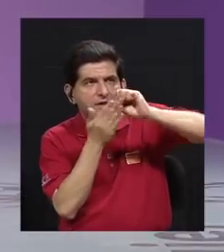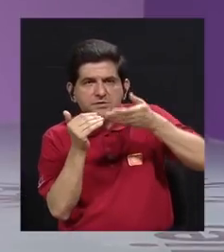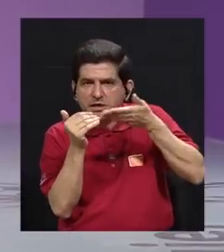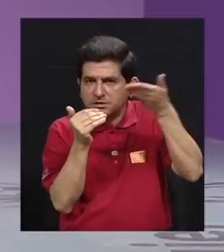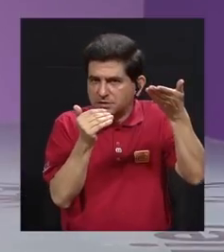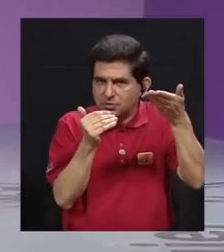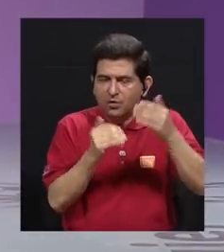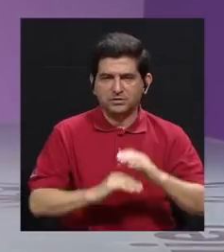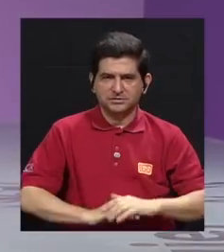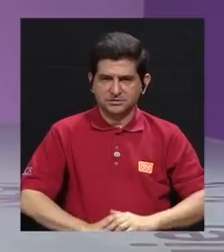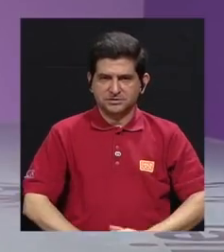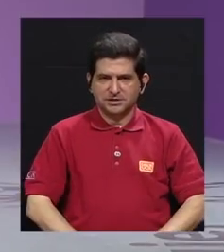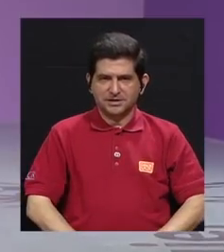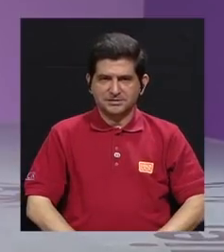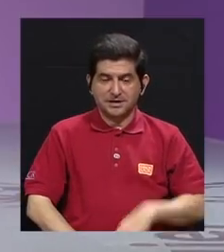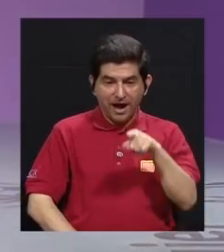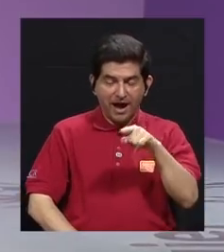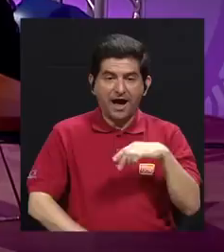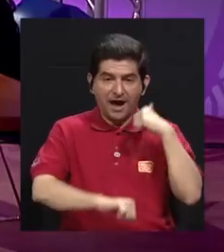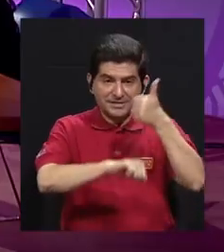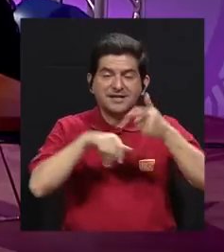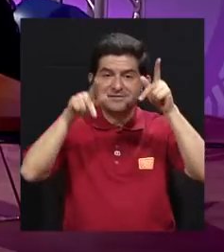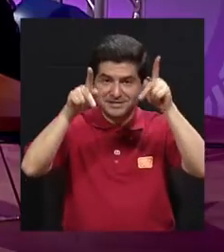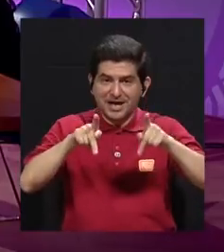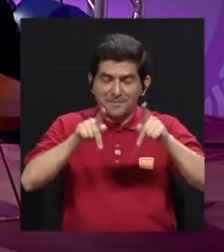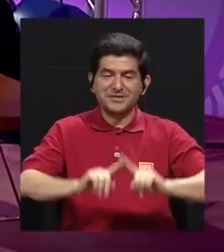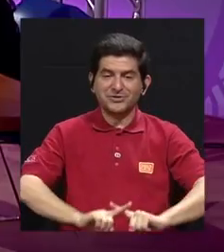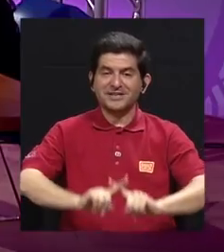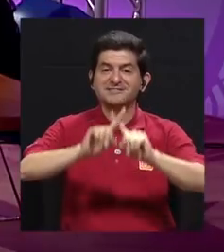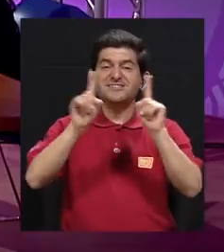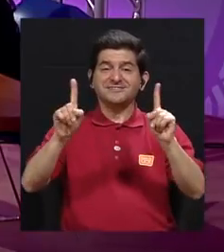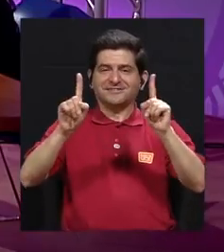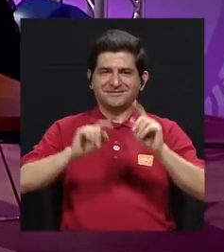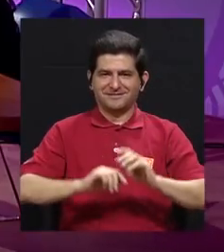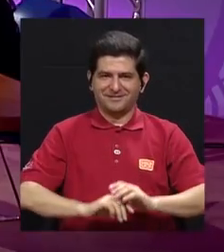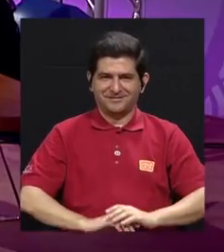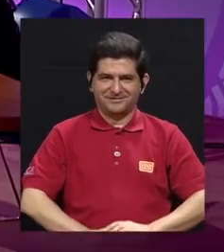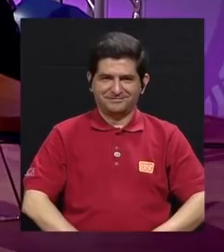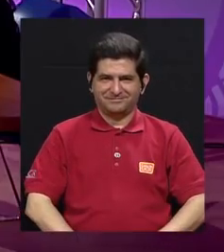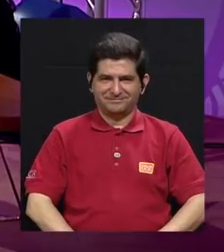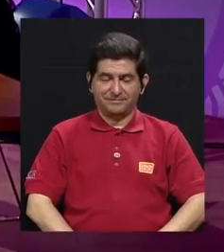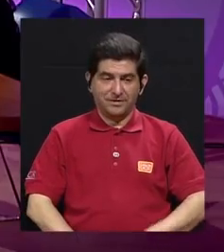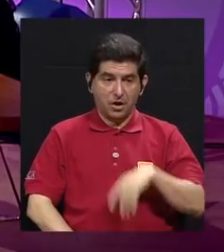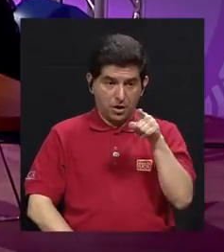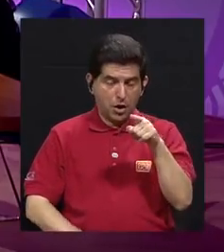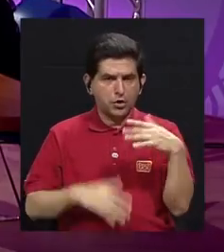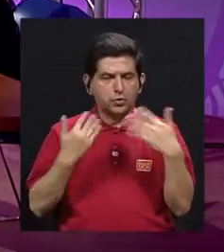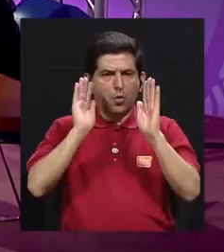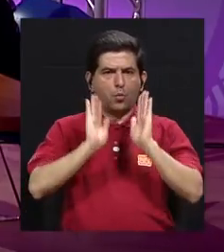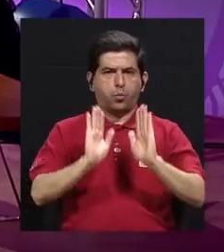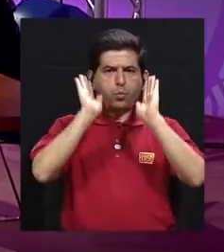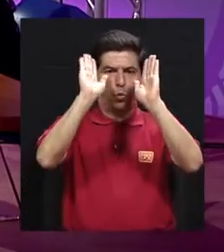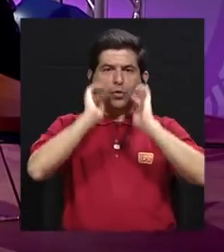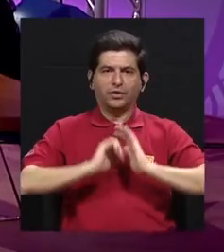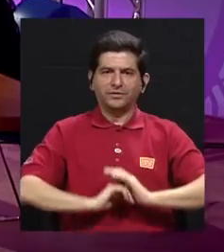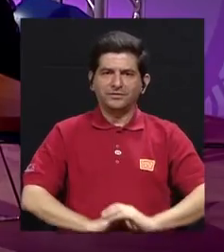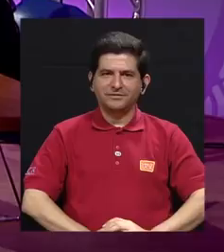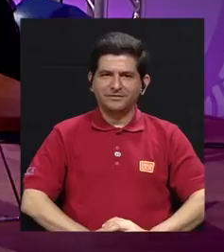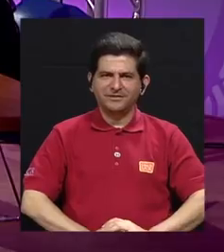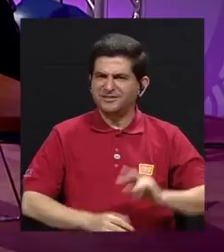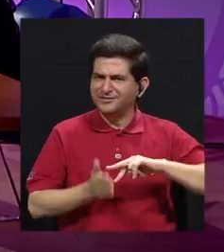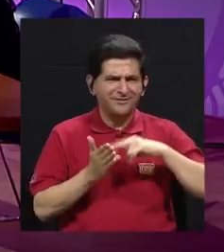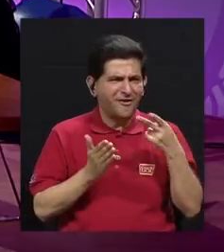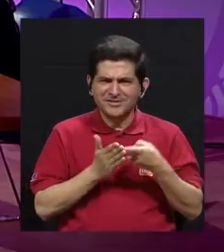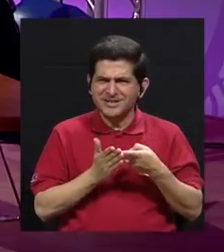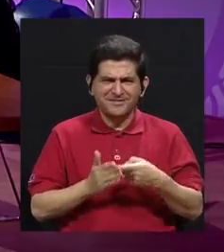lo sagrado estaba fincada en las personas diferentes. Y eso es una maravilla. O